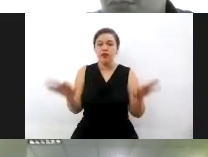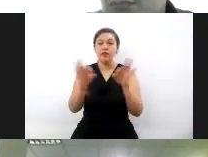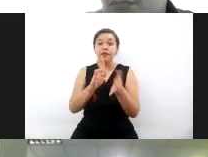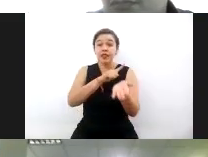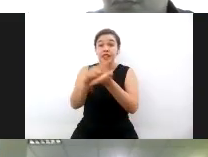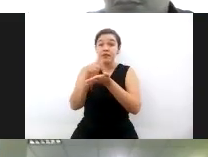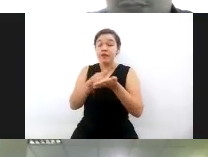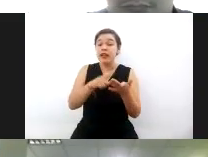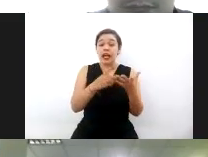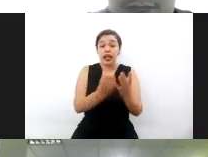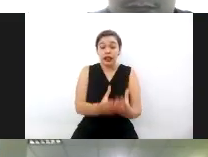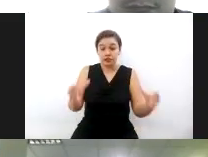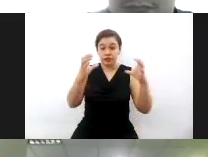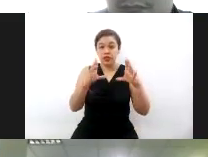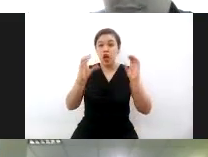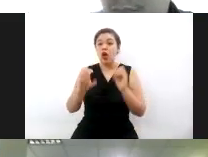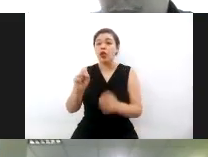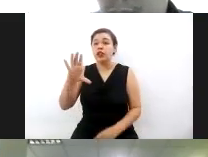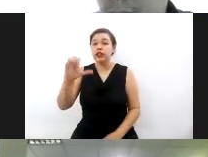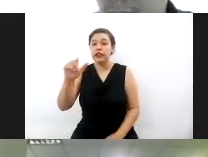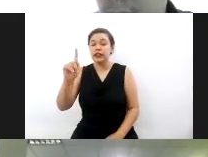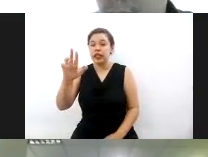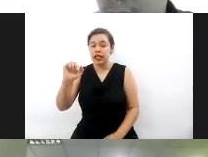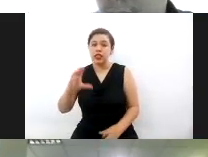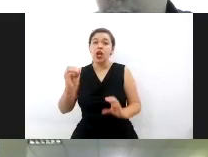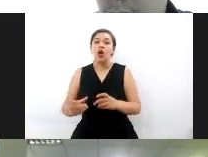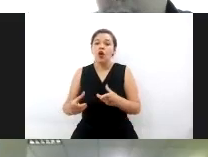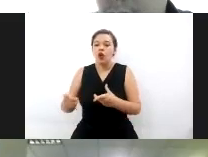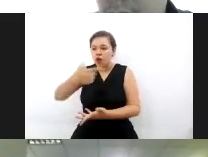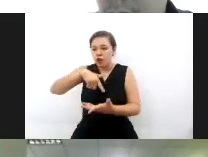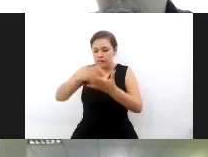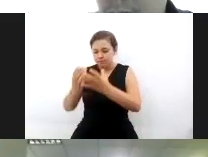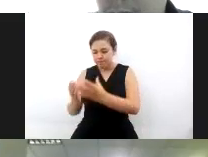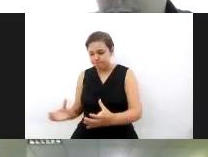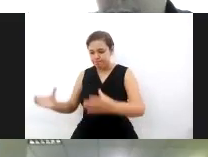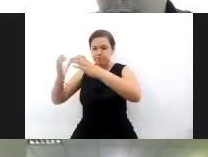los tinacos o cisternas o depósitos que se utilicen para,